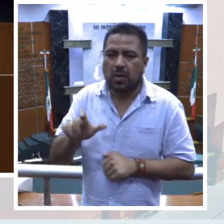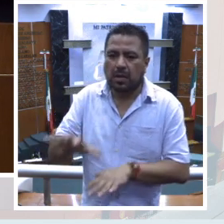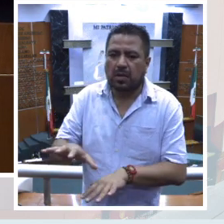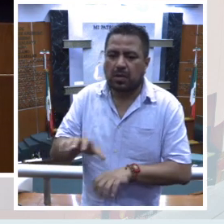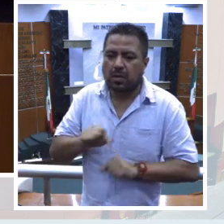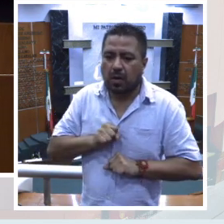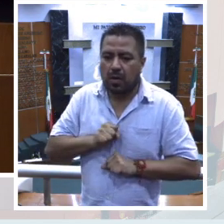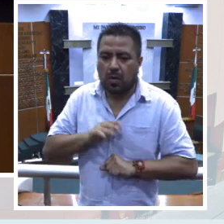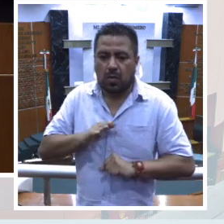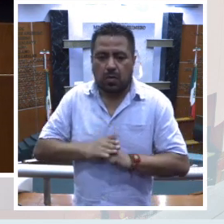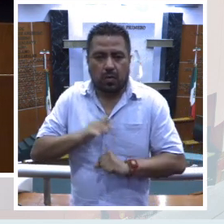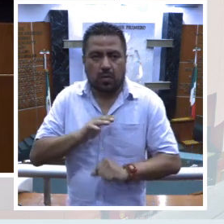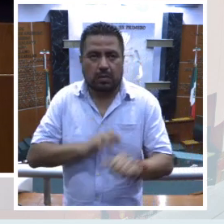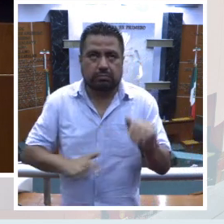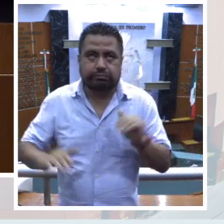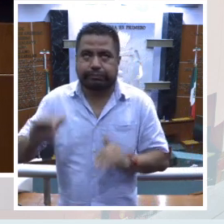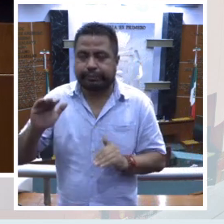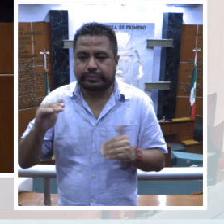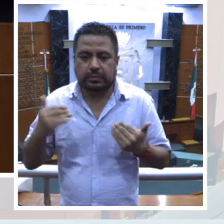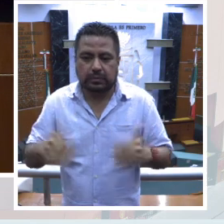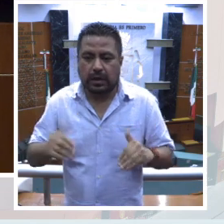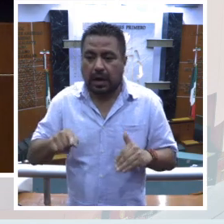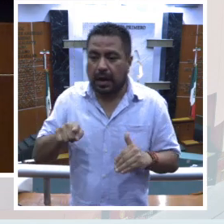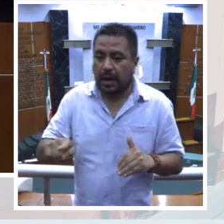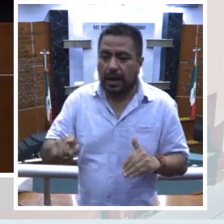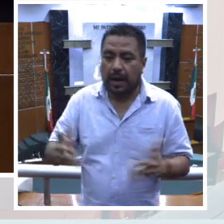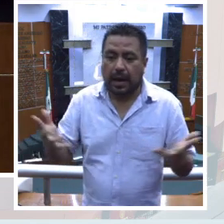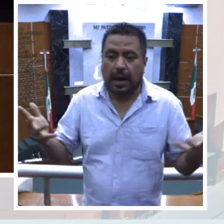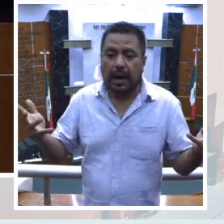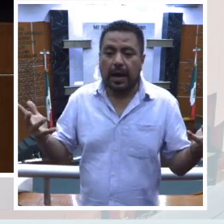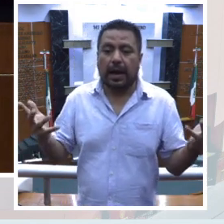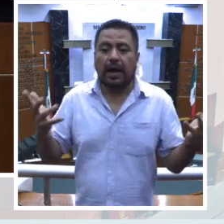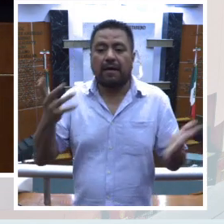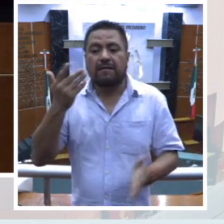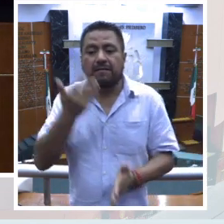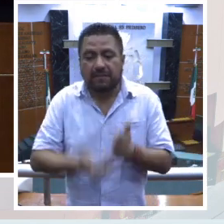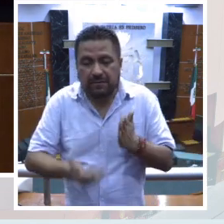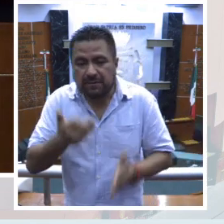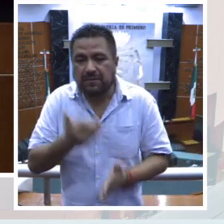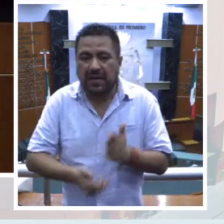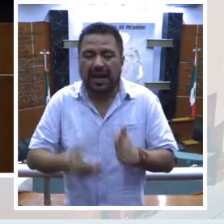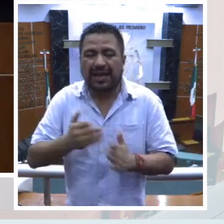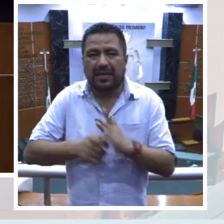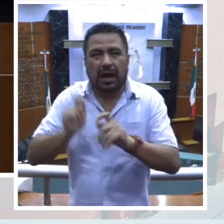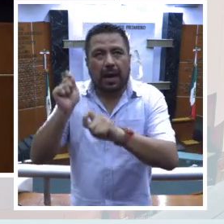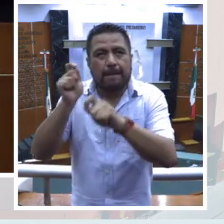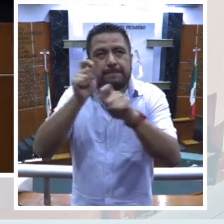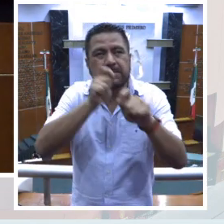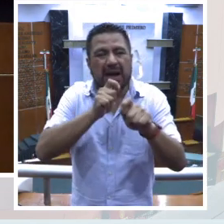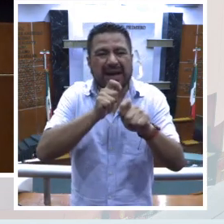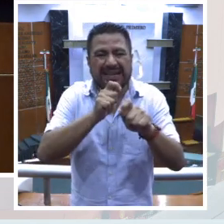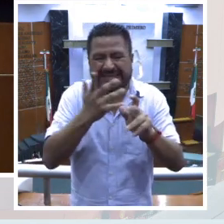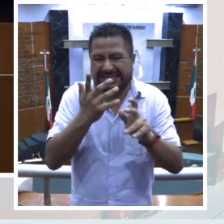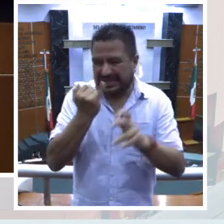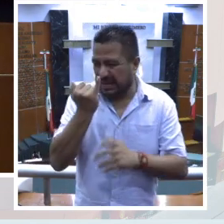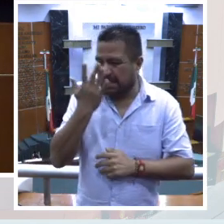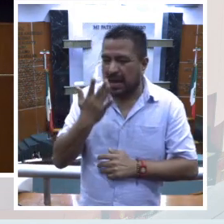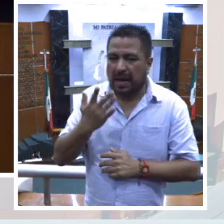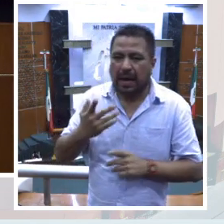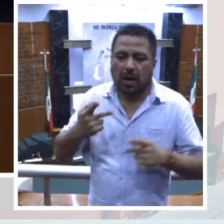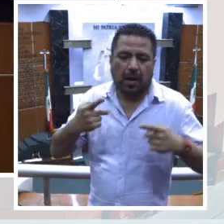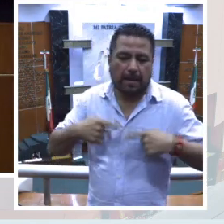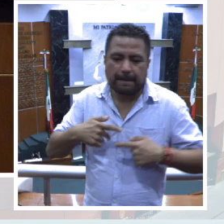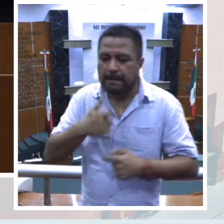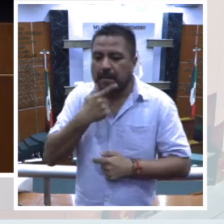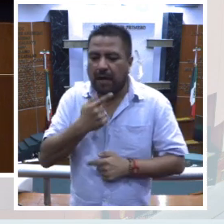calidad Monumental lo que le hace lo que le falta a las estatuas para ser hombre es precisamente